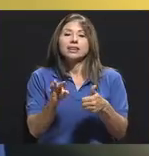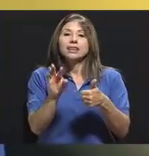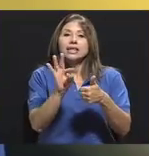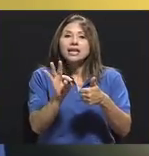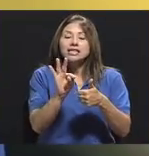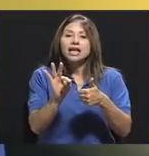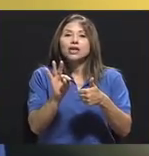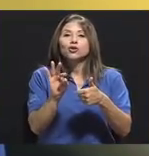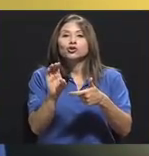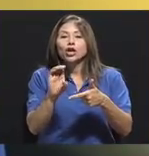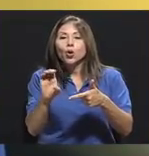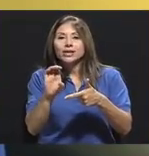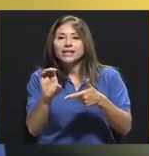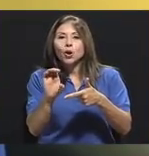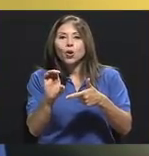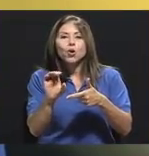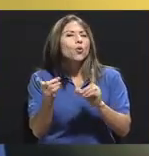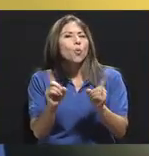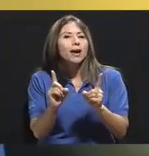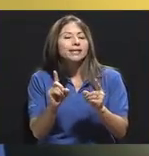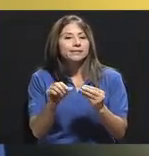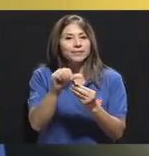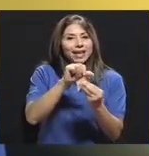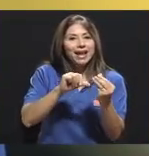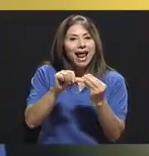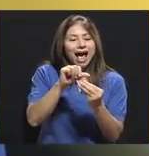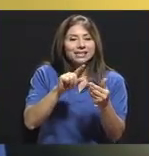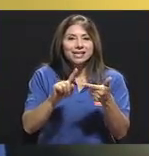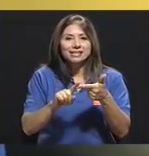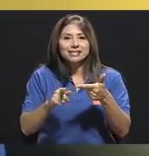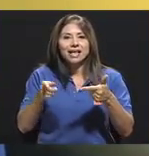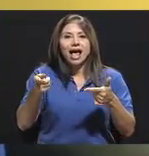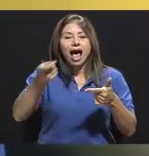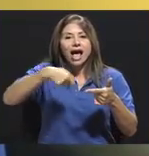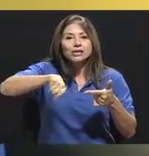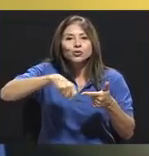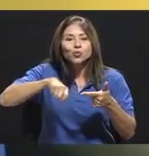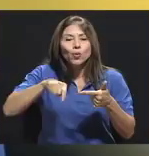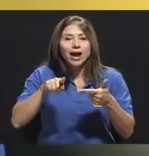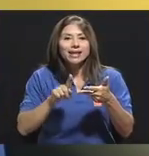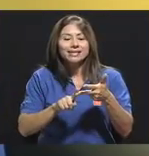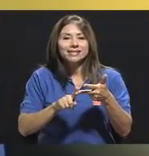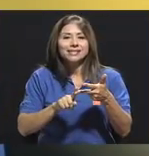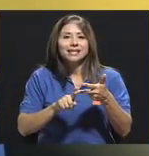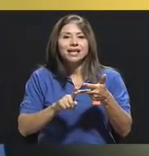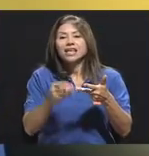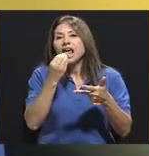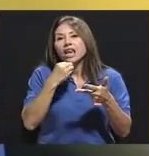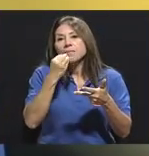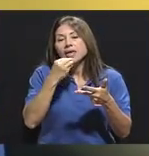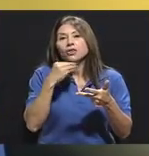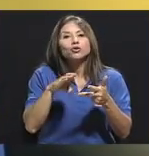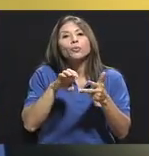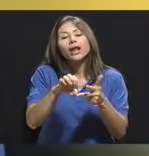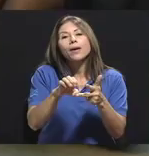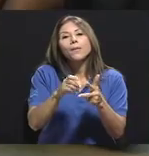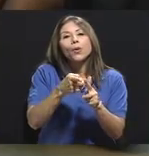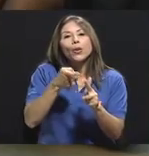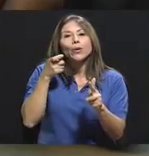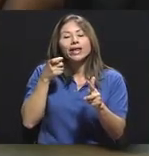grasas verdad los azúcares que ahora lo vamos a explicar este y los alimentos fuente de colesterol que básicamente son los de origen